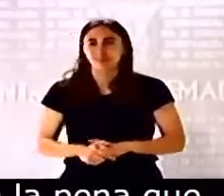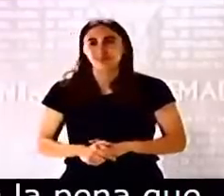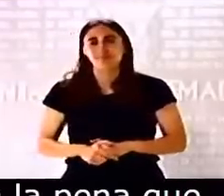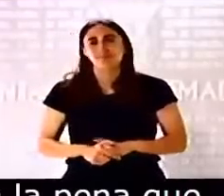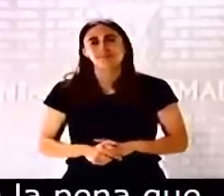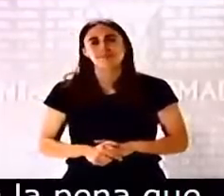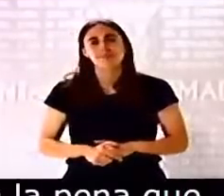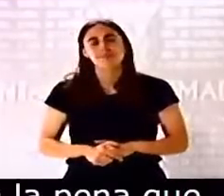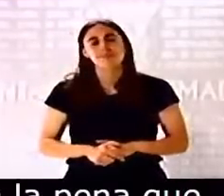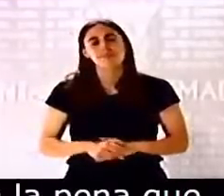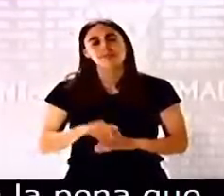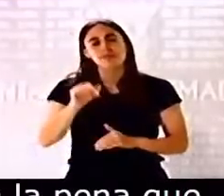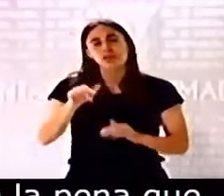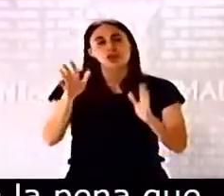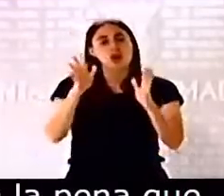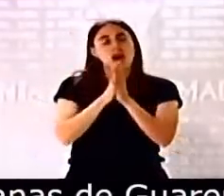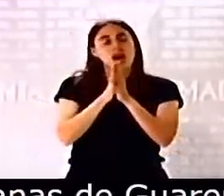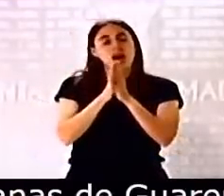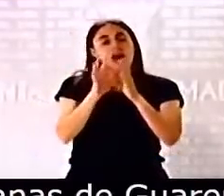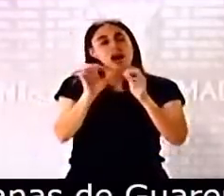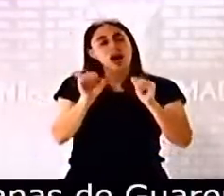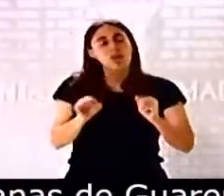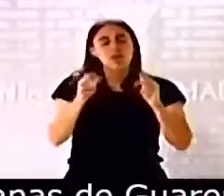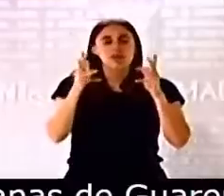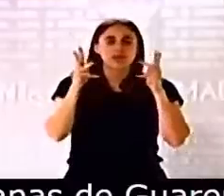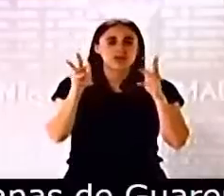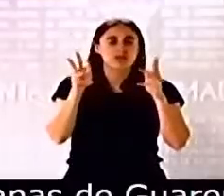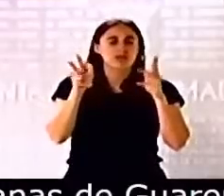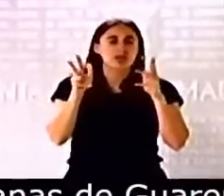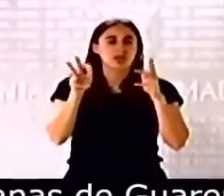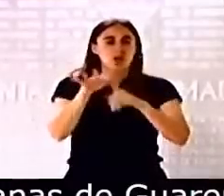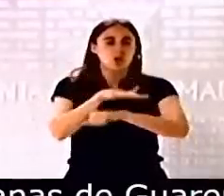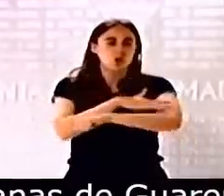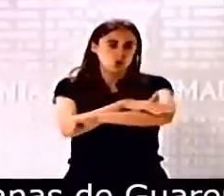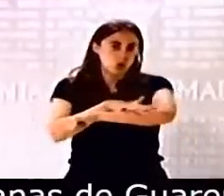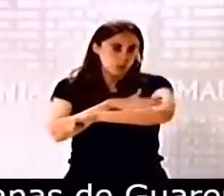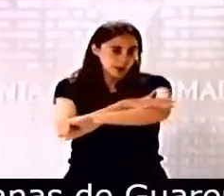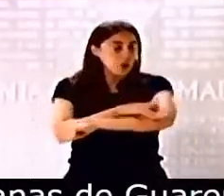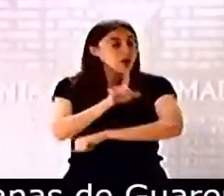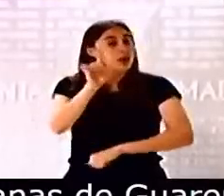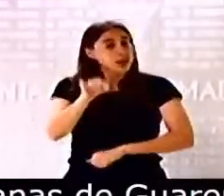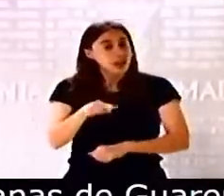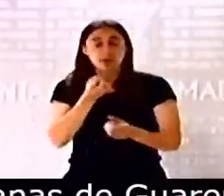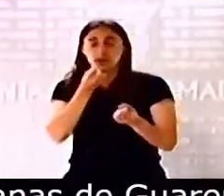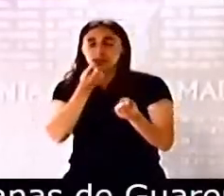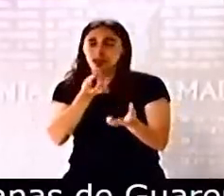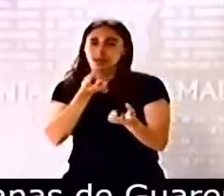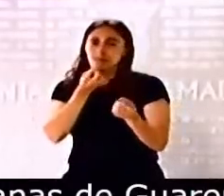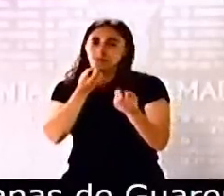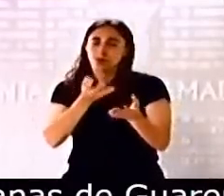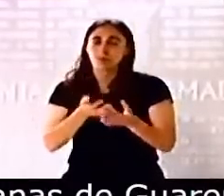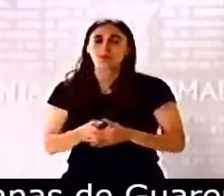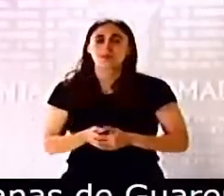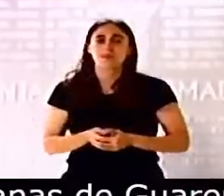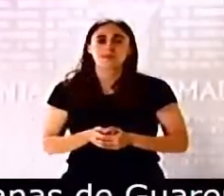Estos son los principales acuerdos del Consejo de Gobierno. De la misma forma, les informo